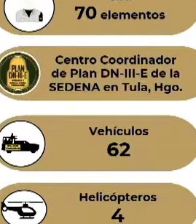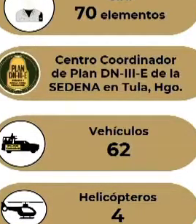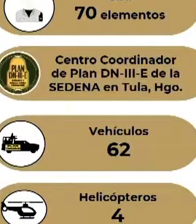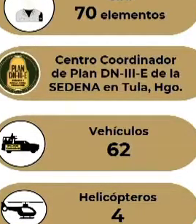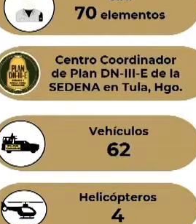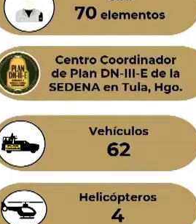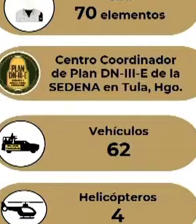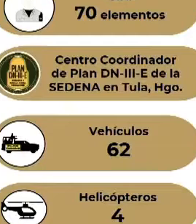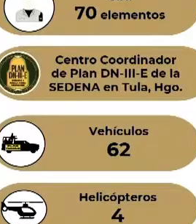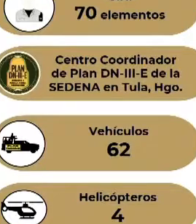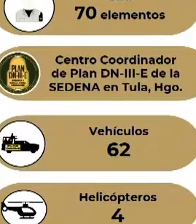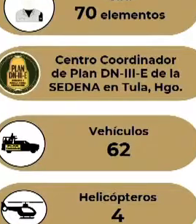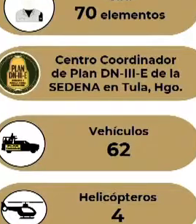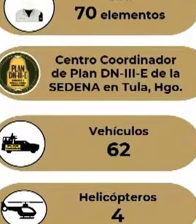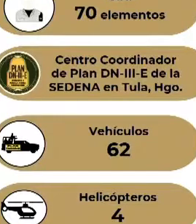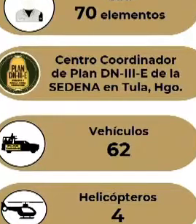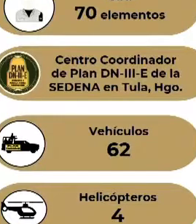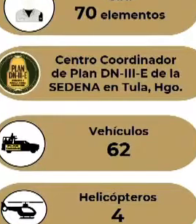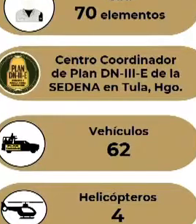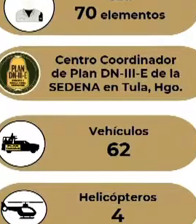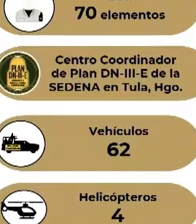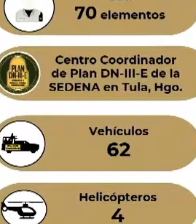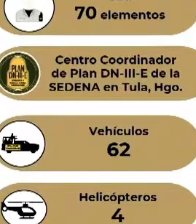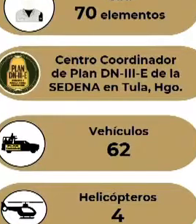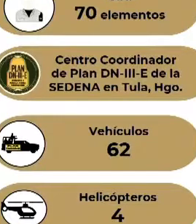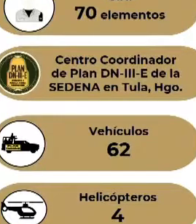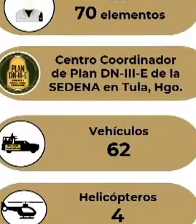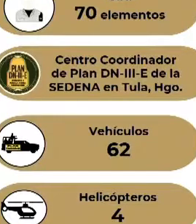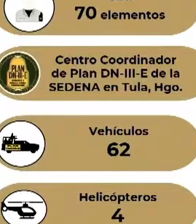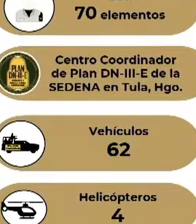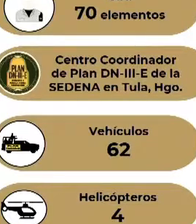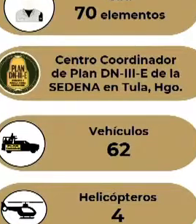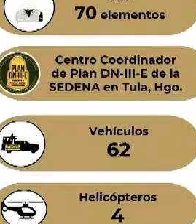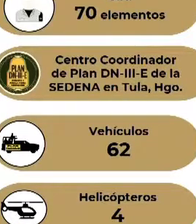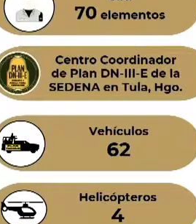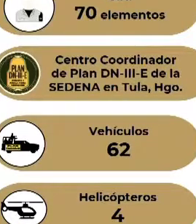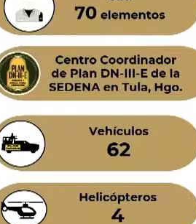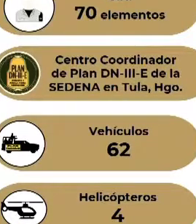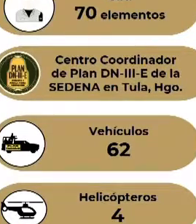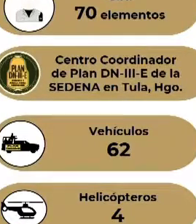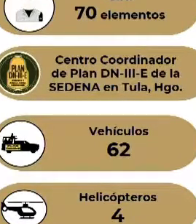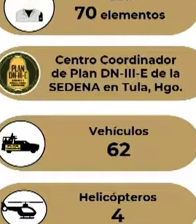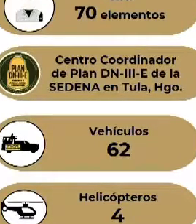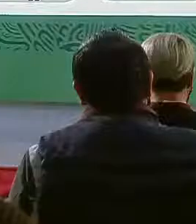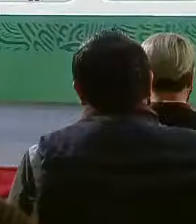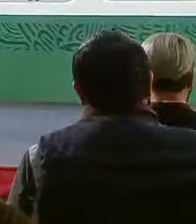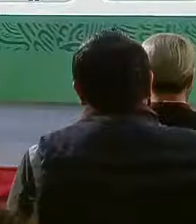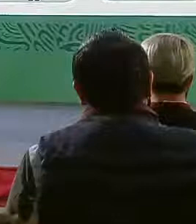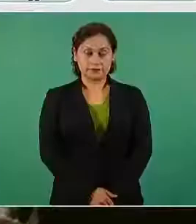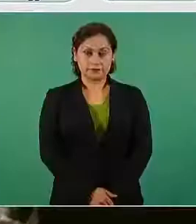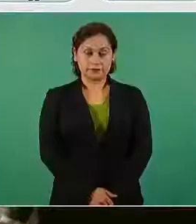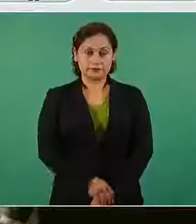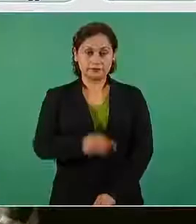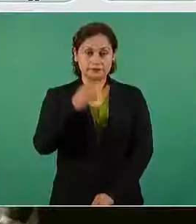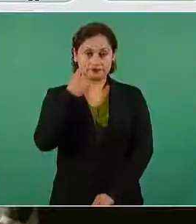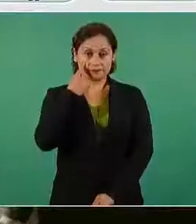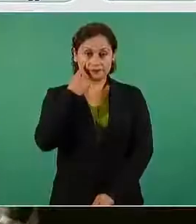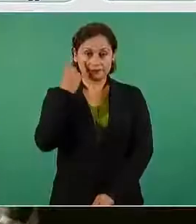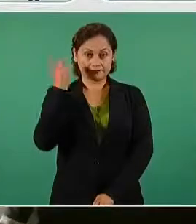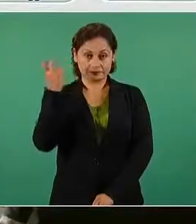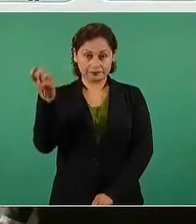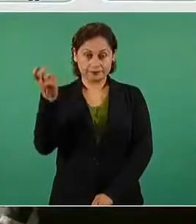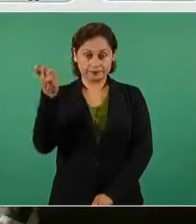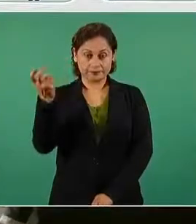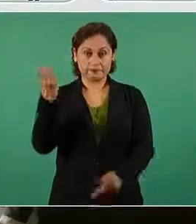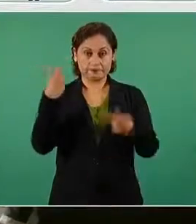son de la Fuerza para Atención a Casos de Desastre, 151 elementos. De los